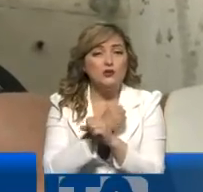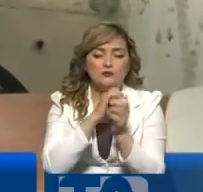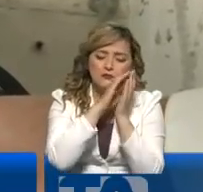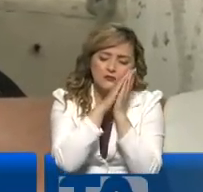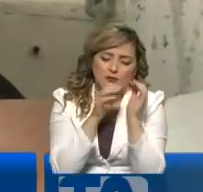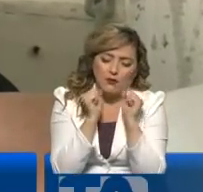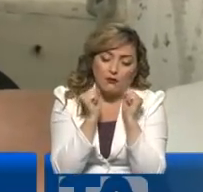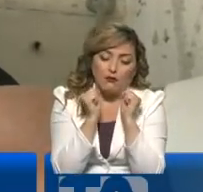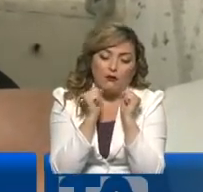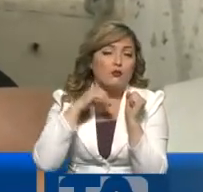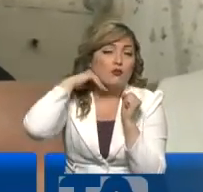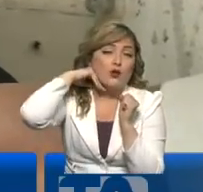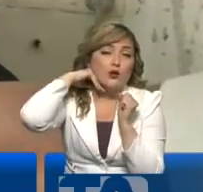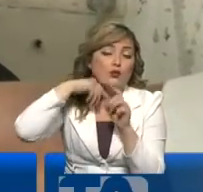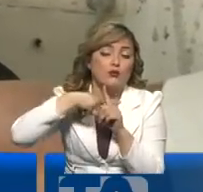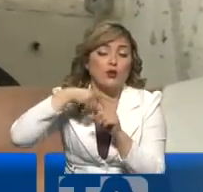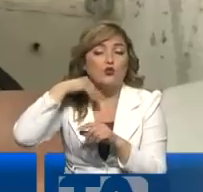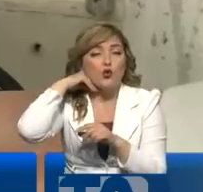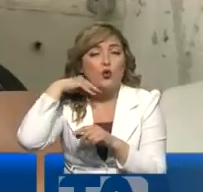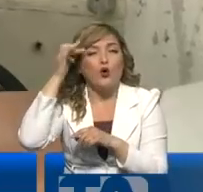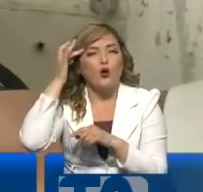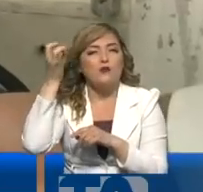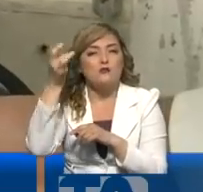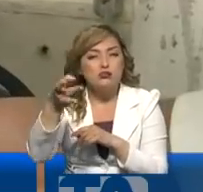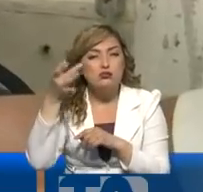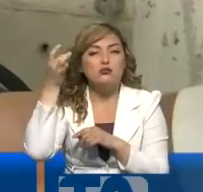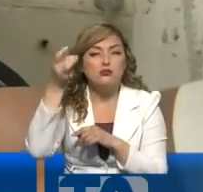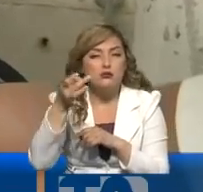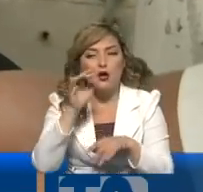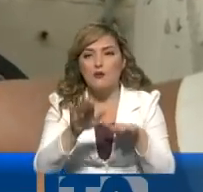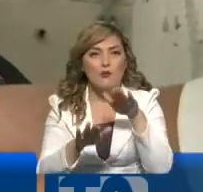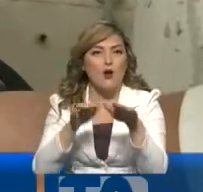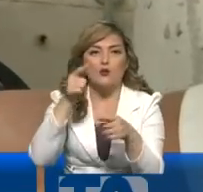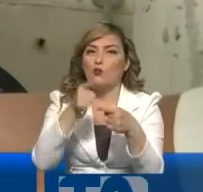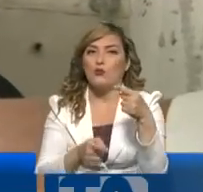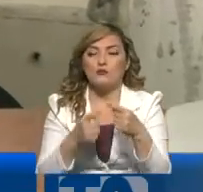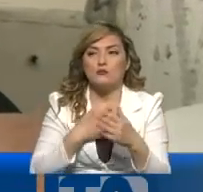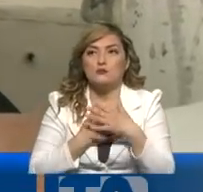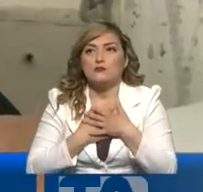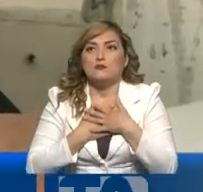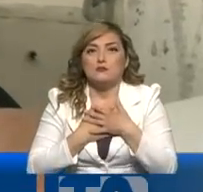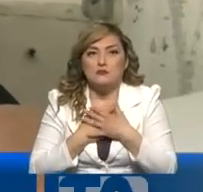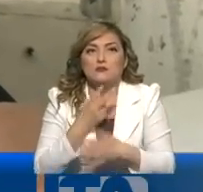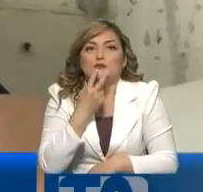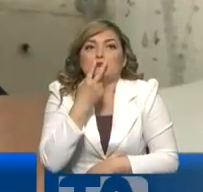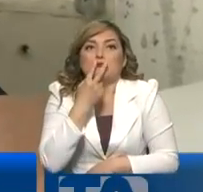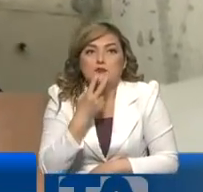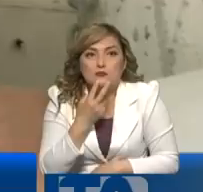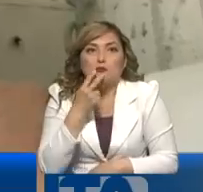el escalofrío, la fiebre, el dolor de cabeza intenso. No podía caminar porque me faltaba la respiración.